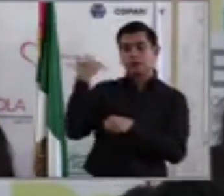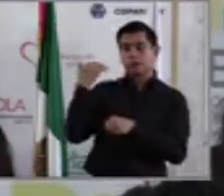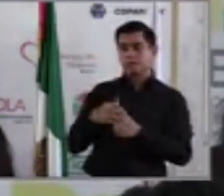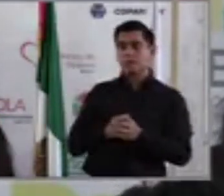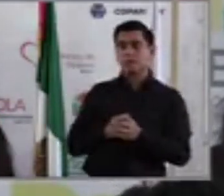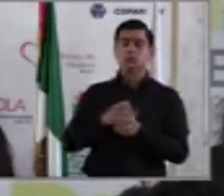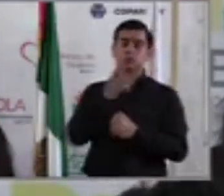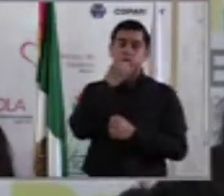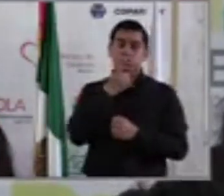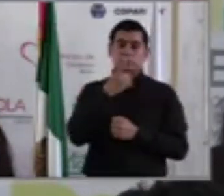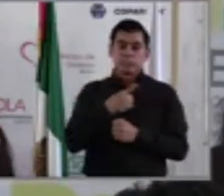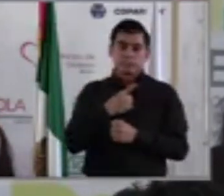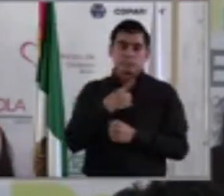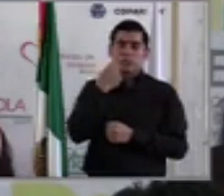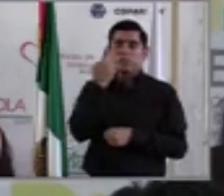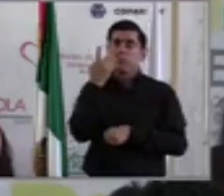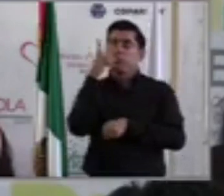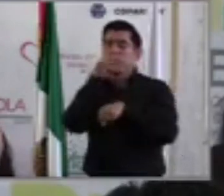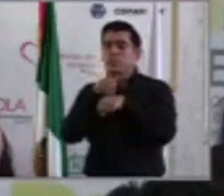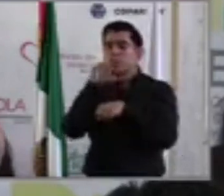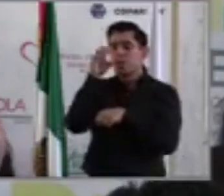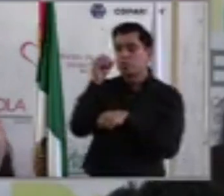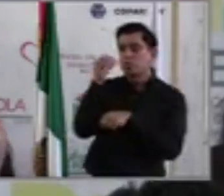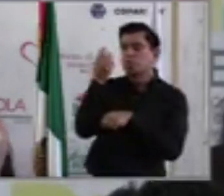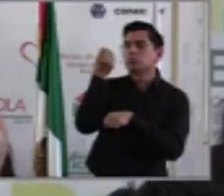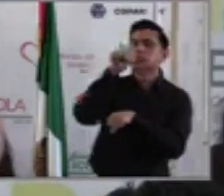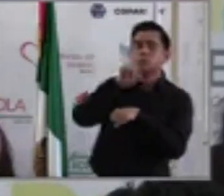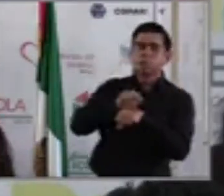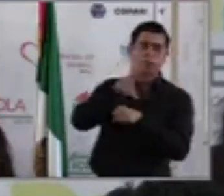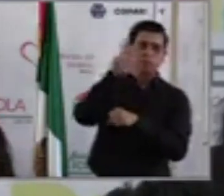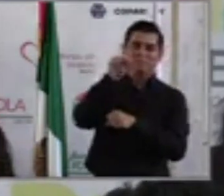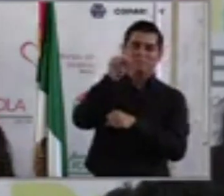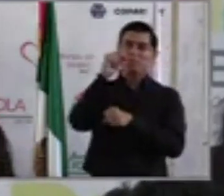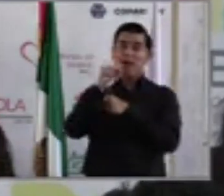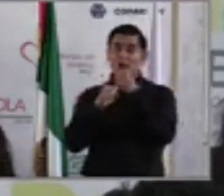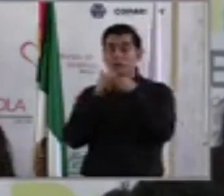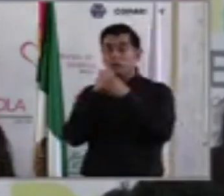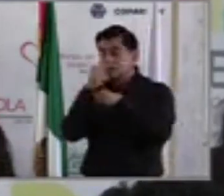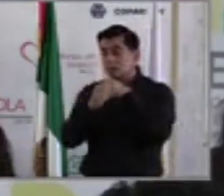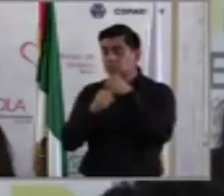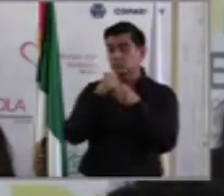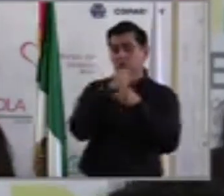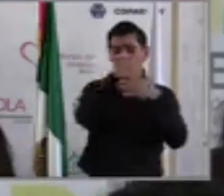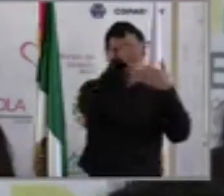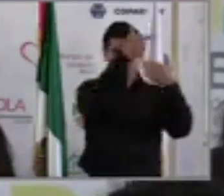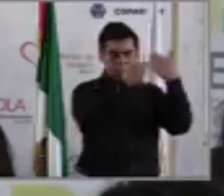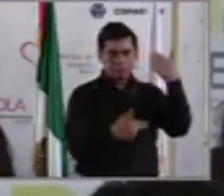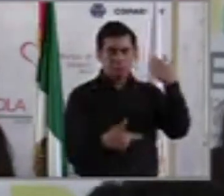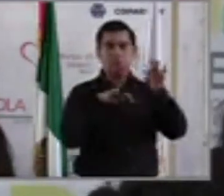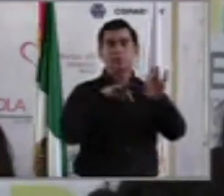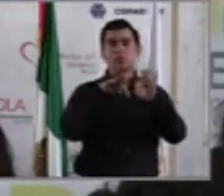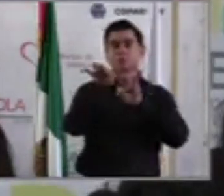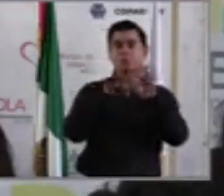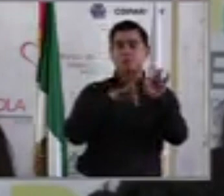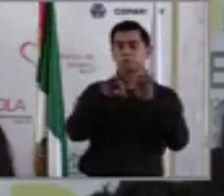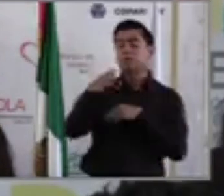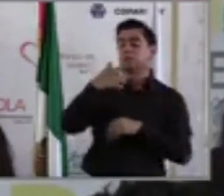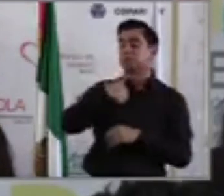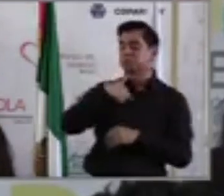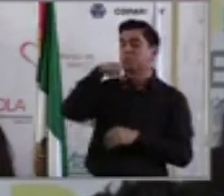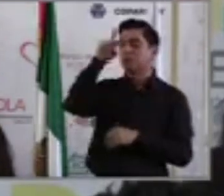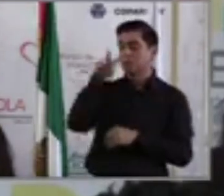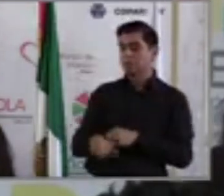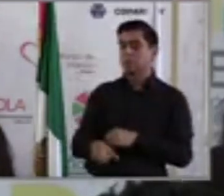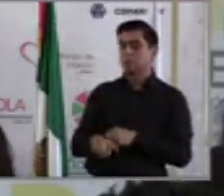esfuerzo de un día o de una semana. Llevan años construyendo esta agenda. Por supuesto, mi reconocimiento